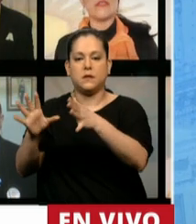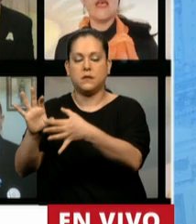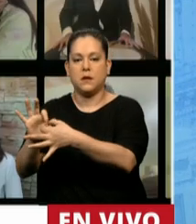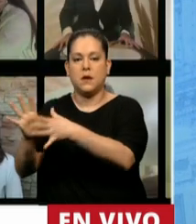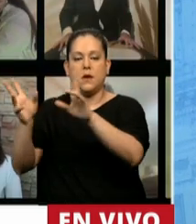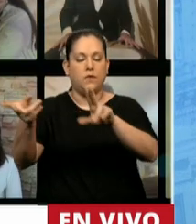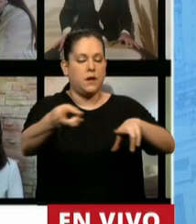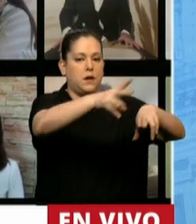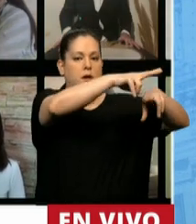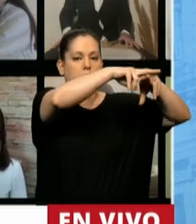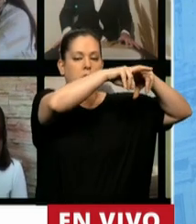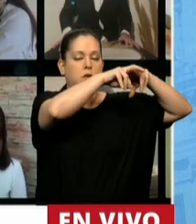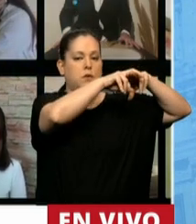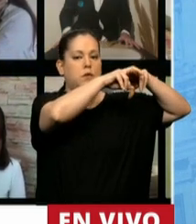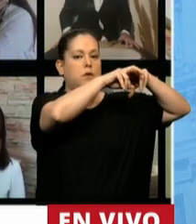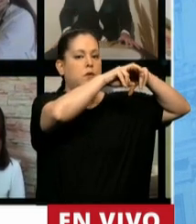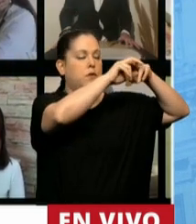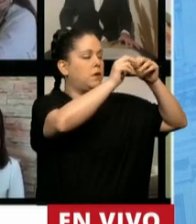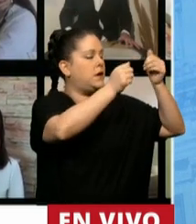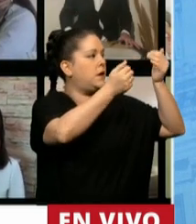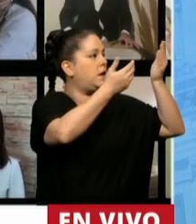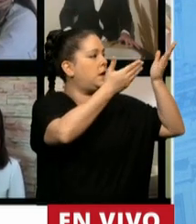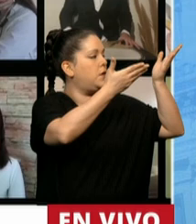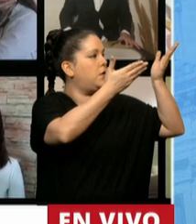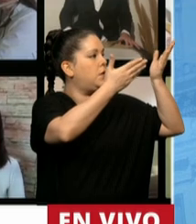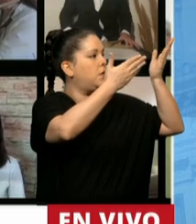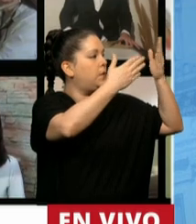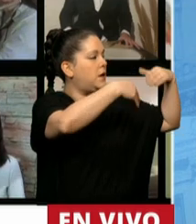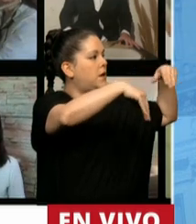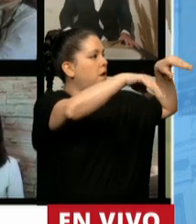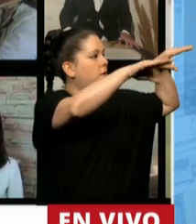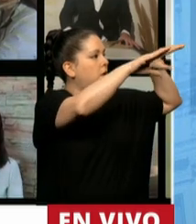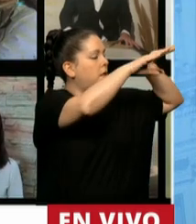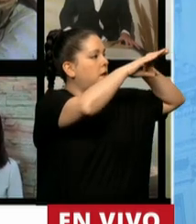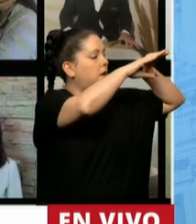alenas fe de Trono a la